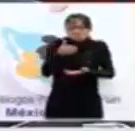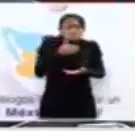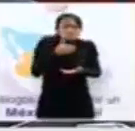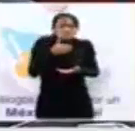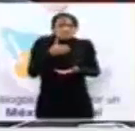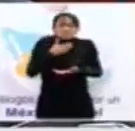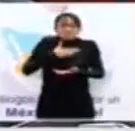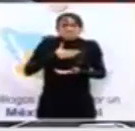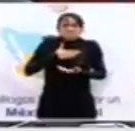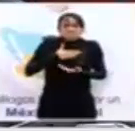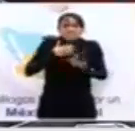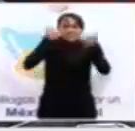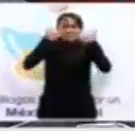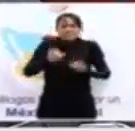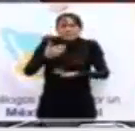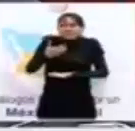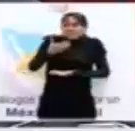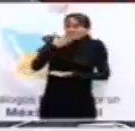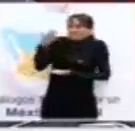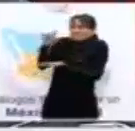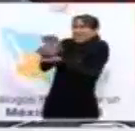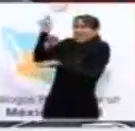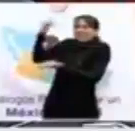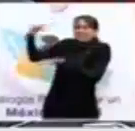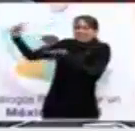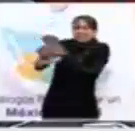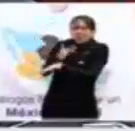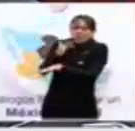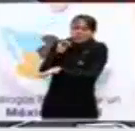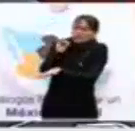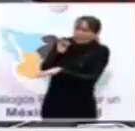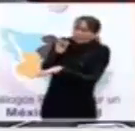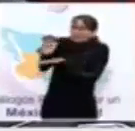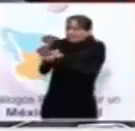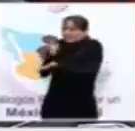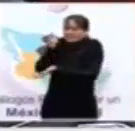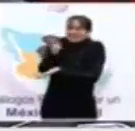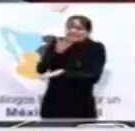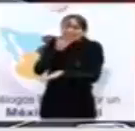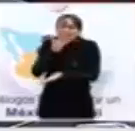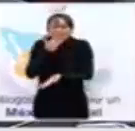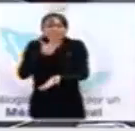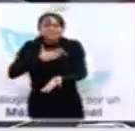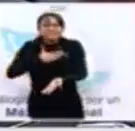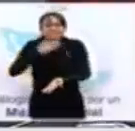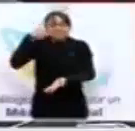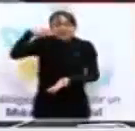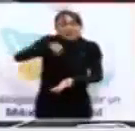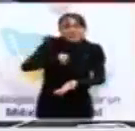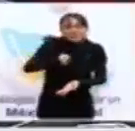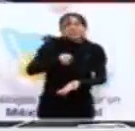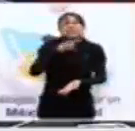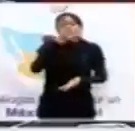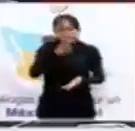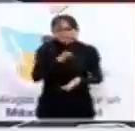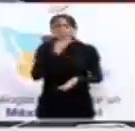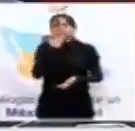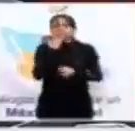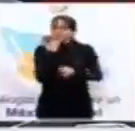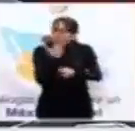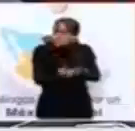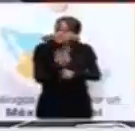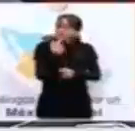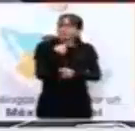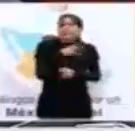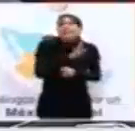productor individual, y que me gustaría a mí ser productor individual para que me dieran ese recurso, pero que beneficia solamente a esa persona.